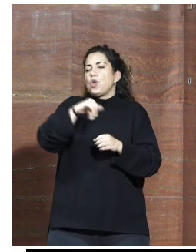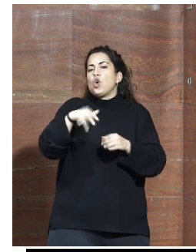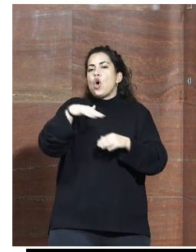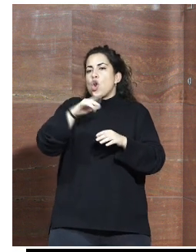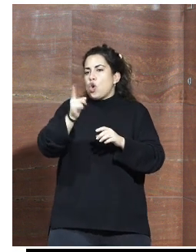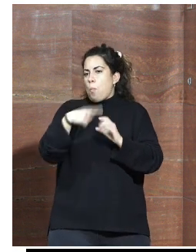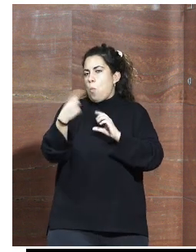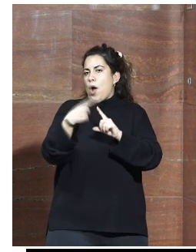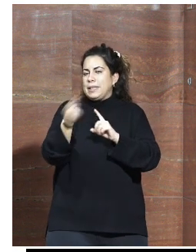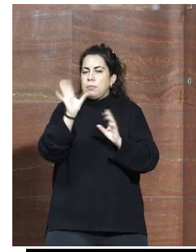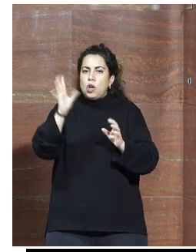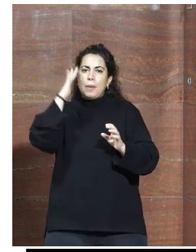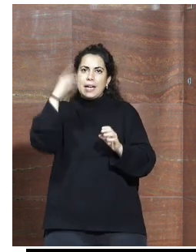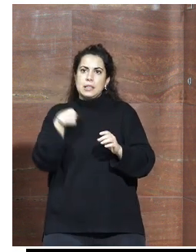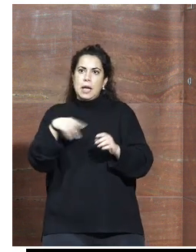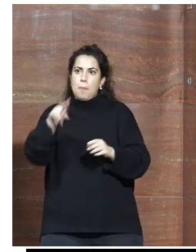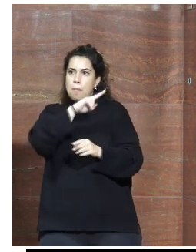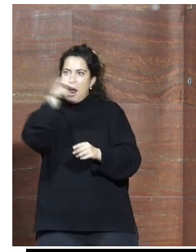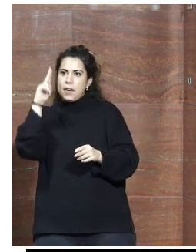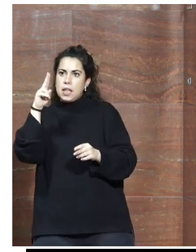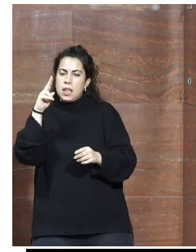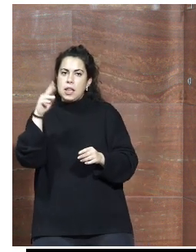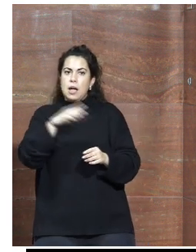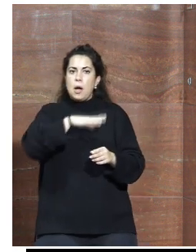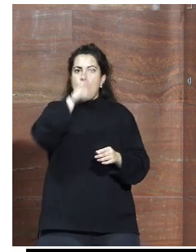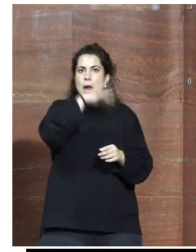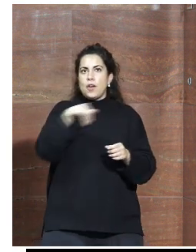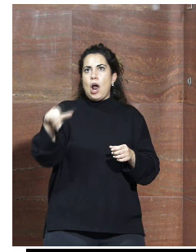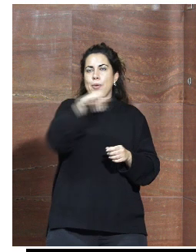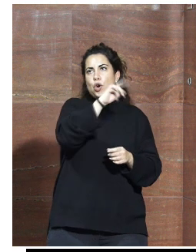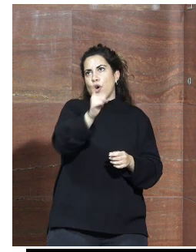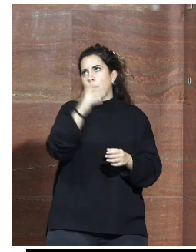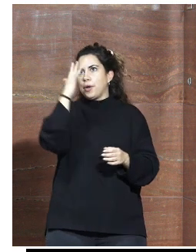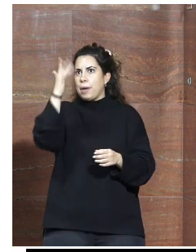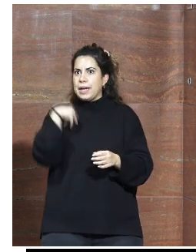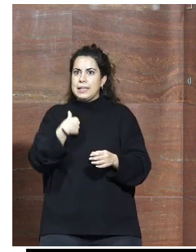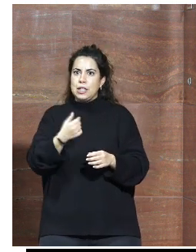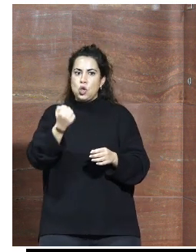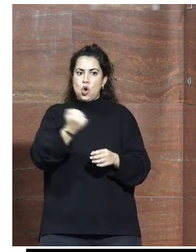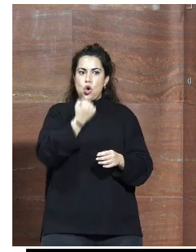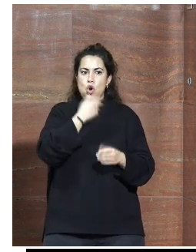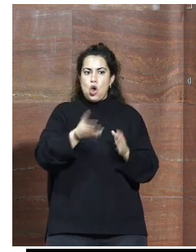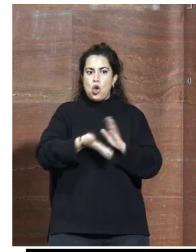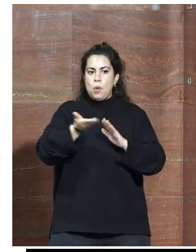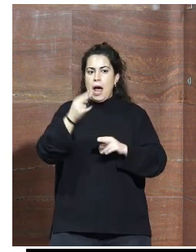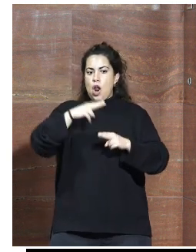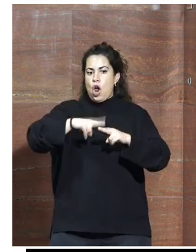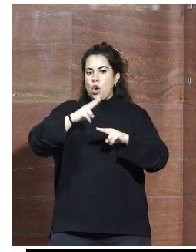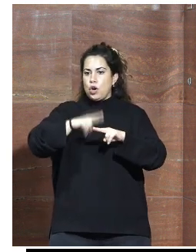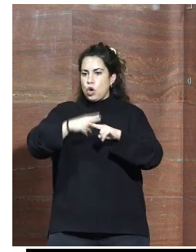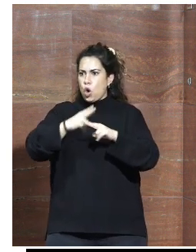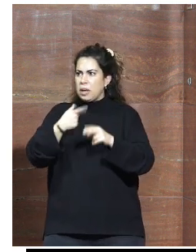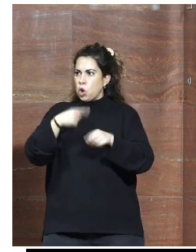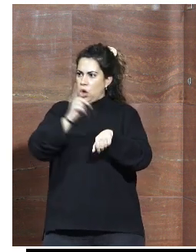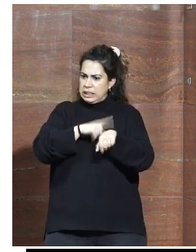pues estoy yendo de Madrid a Barcelona. Bueno, a Barcelona sé que hay que ir en AVE, no hay que ir en avión. Pero me voy a Roma, pues oye, ¿cuánto tiempo me queda? ¿Cómo